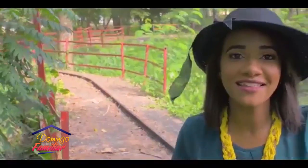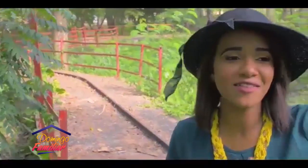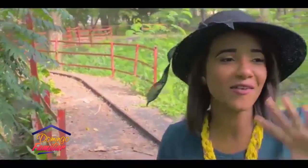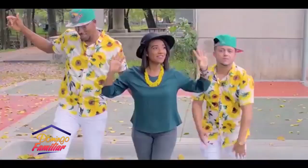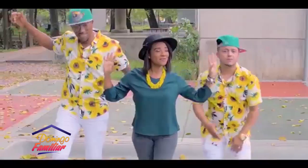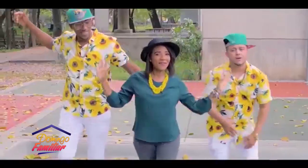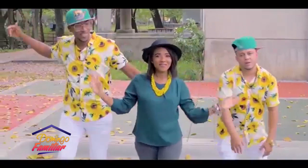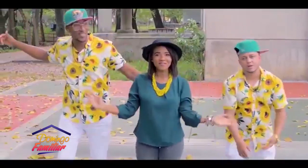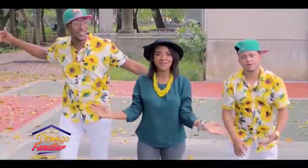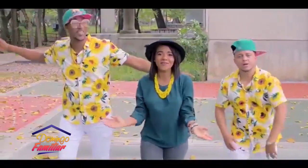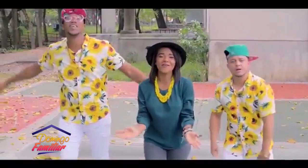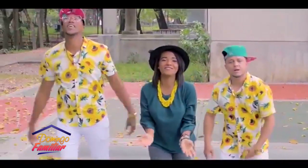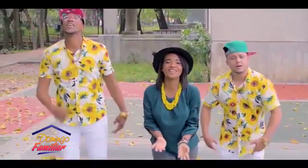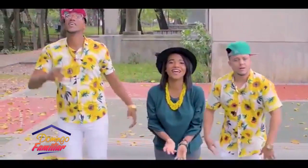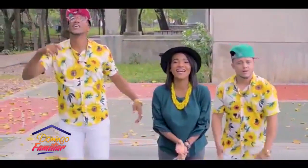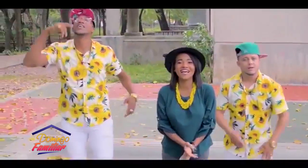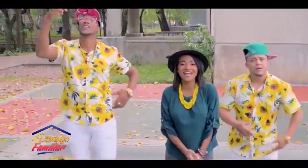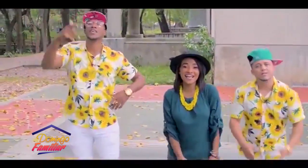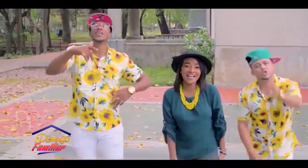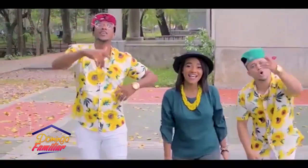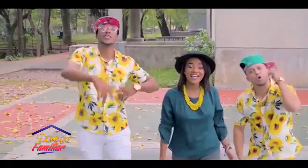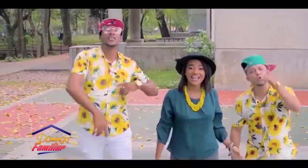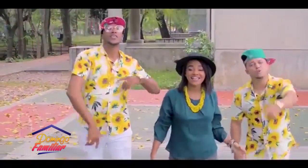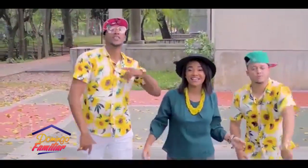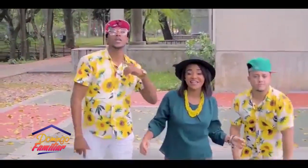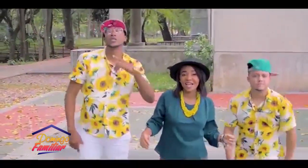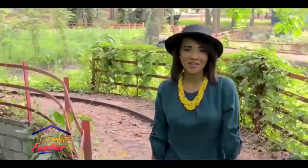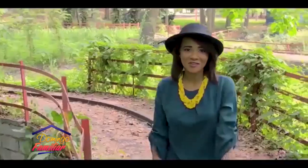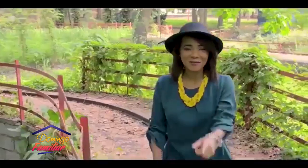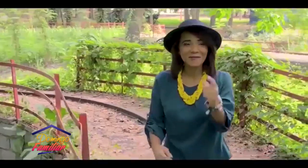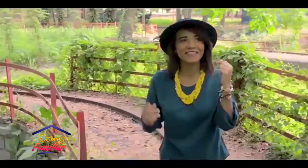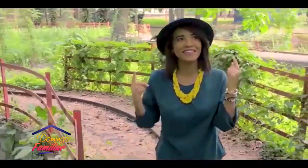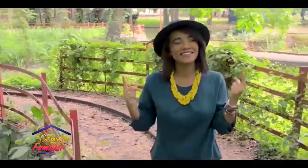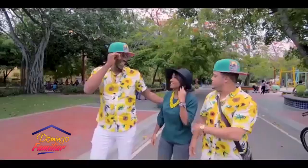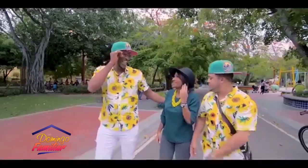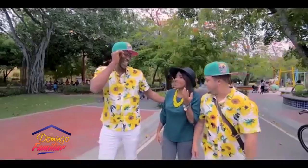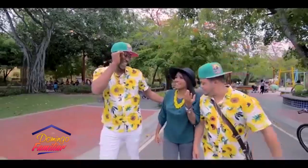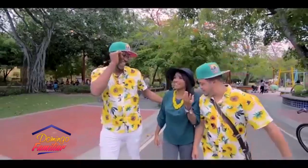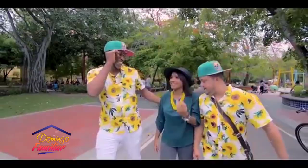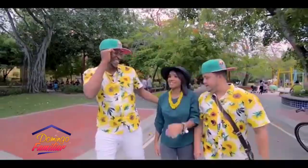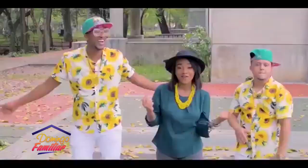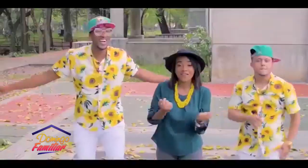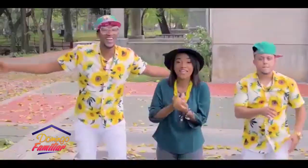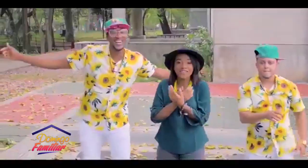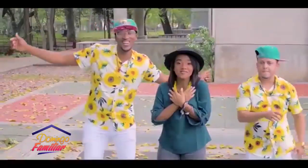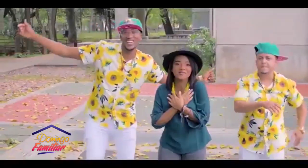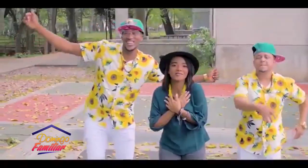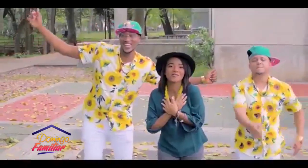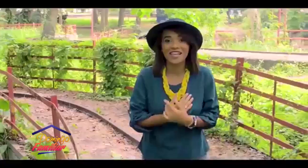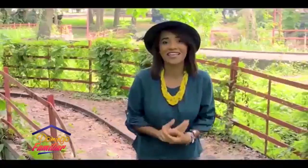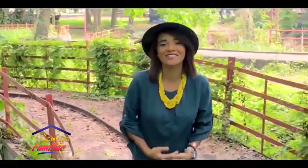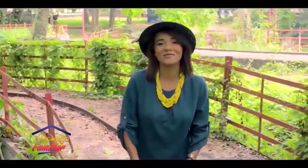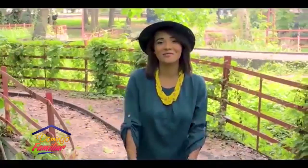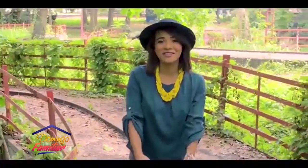En mi alrededor te puedo yo encontrar. Dilo tú. Tú siempre me dijiste que cuente contigo, que no estoy